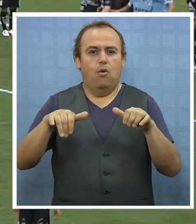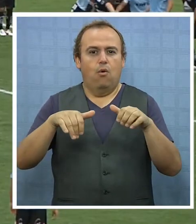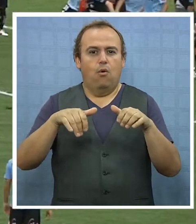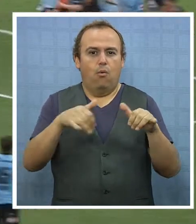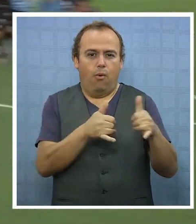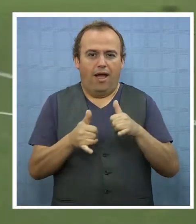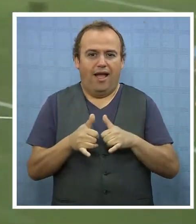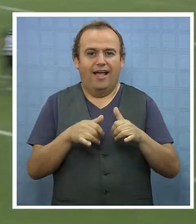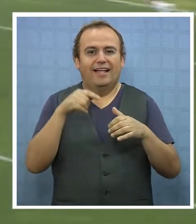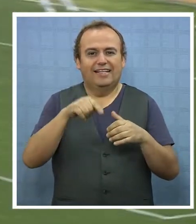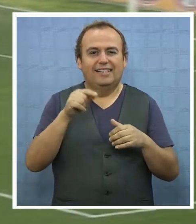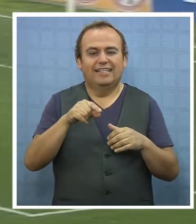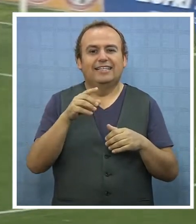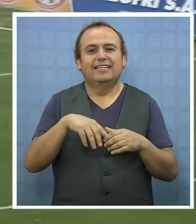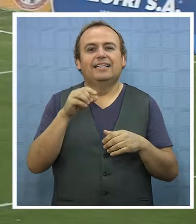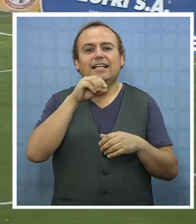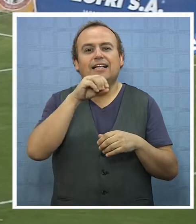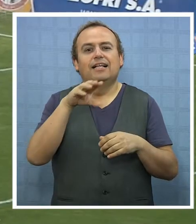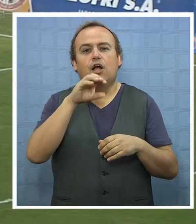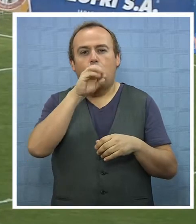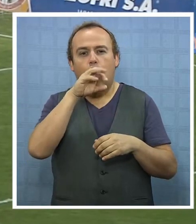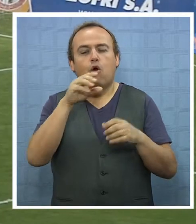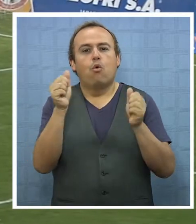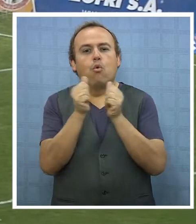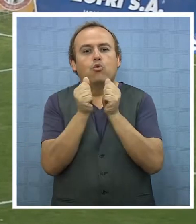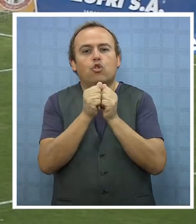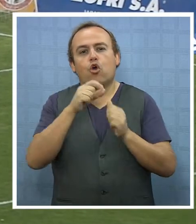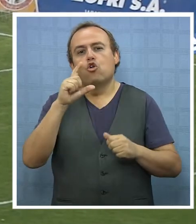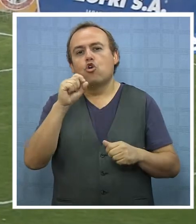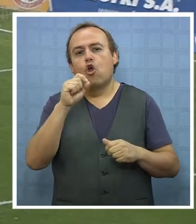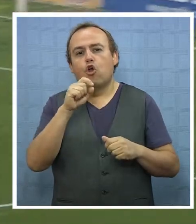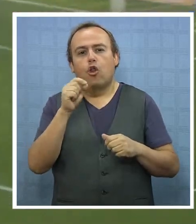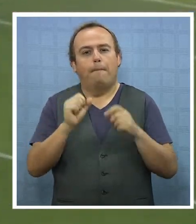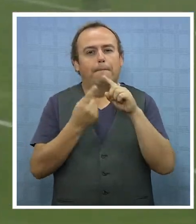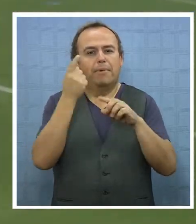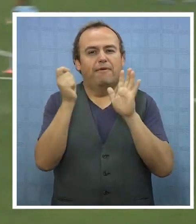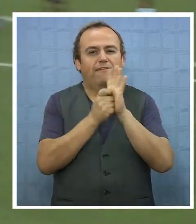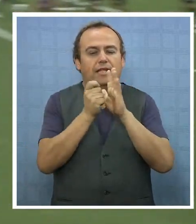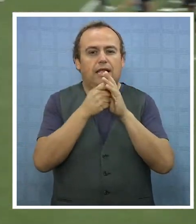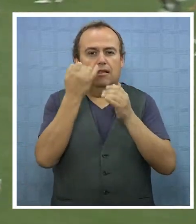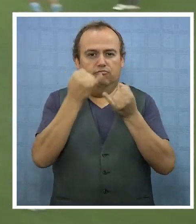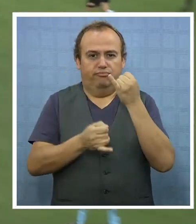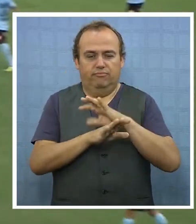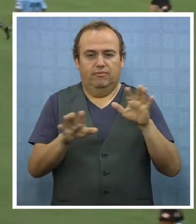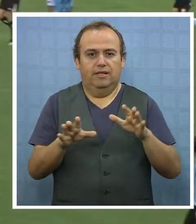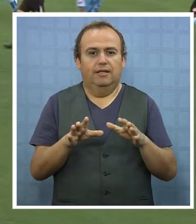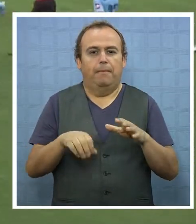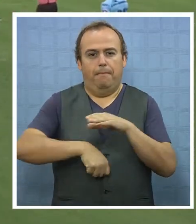Dragones Celestes se enfrenten a Colo-Colo por la primera fecha del torneo de clausura.